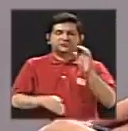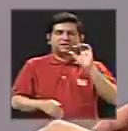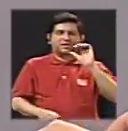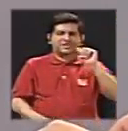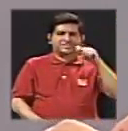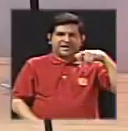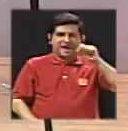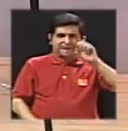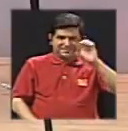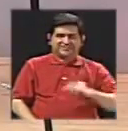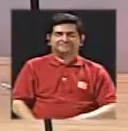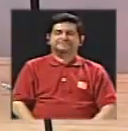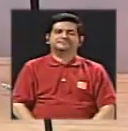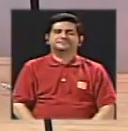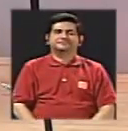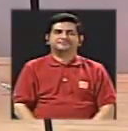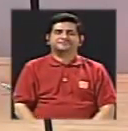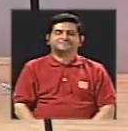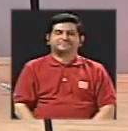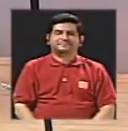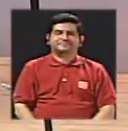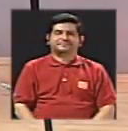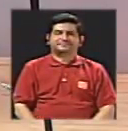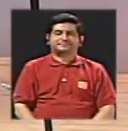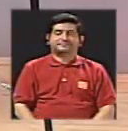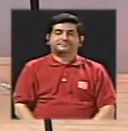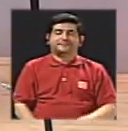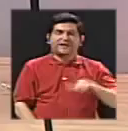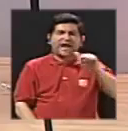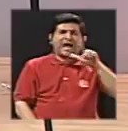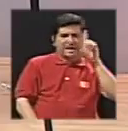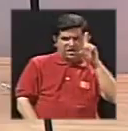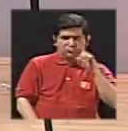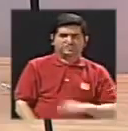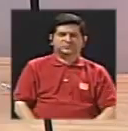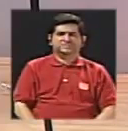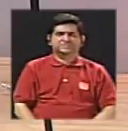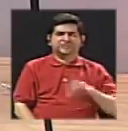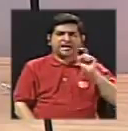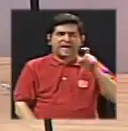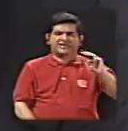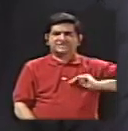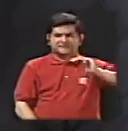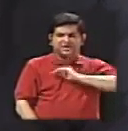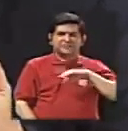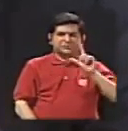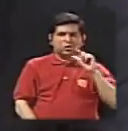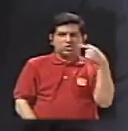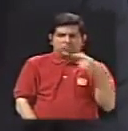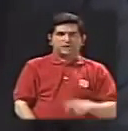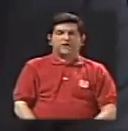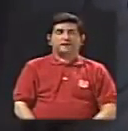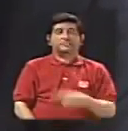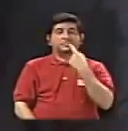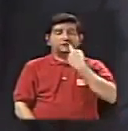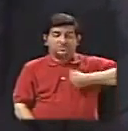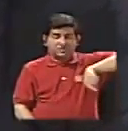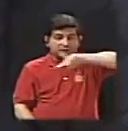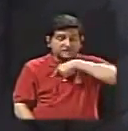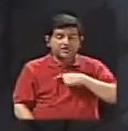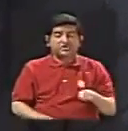Segunda Enseñanza. Doña Ana Doris, el exministro Garnier nos dijo a nosotros